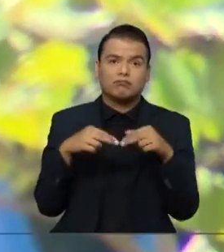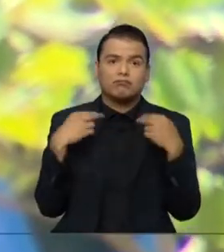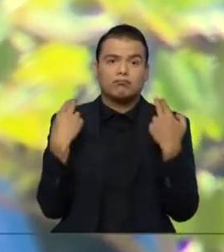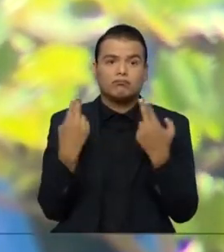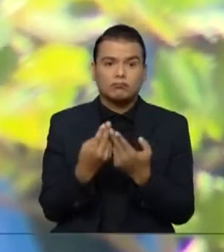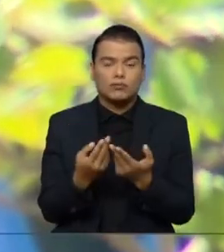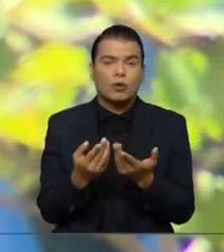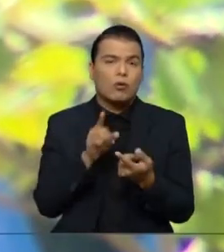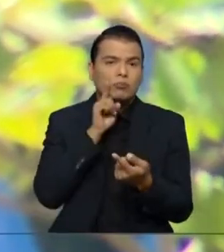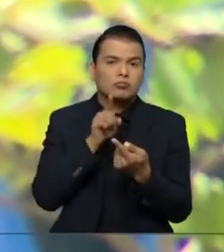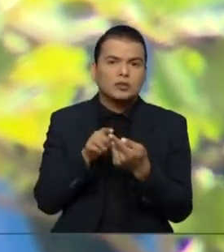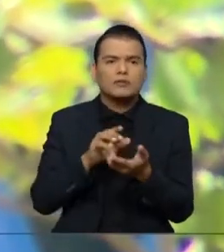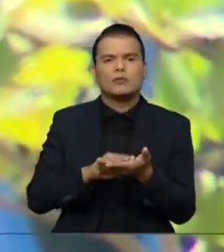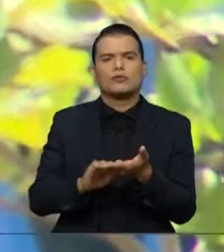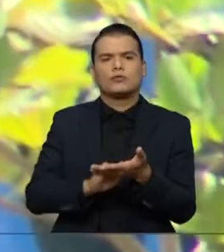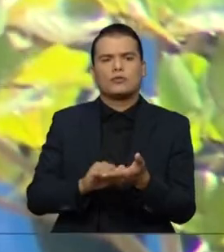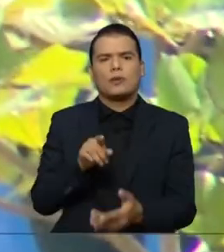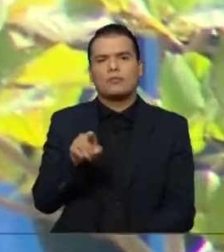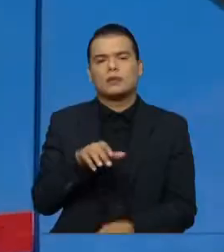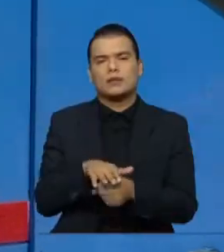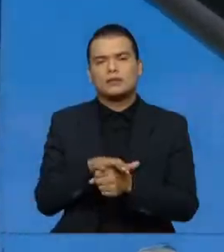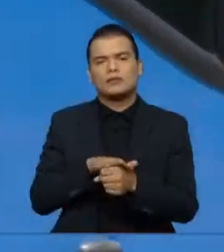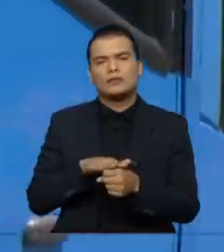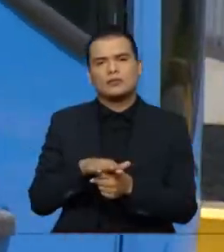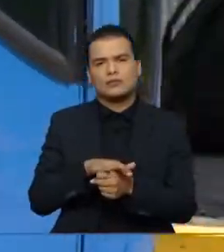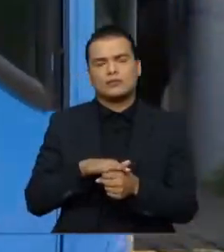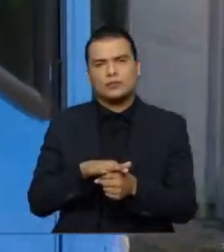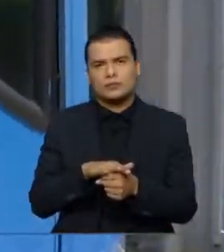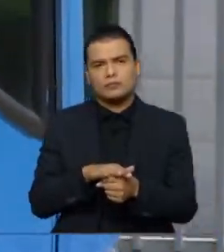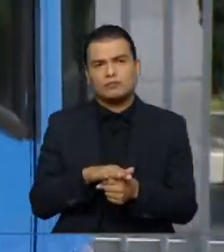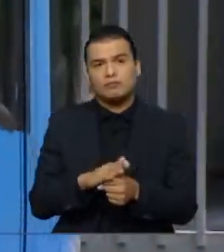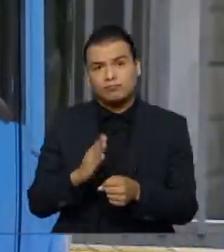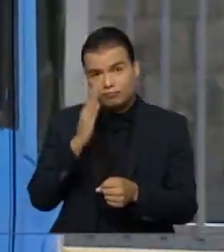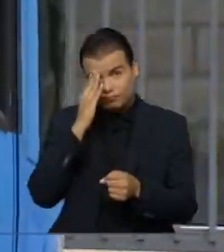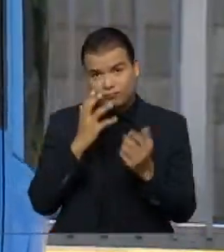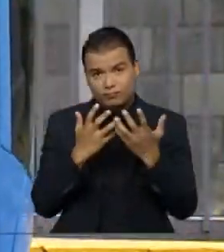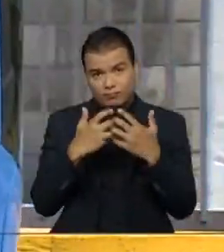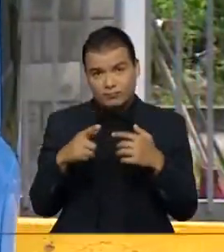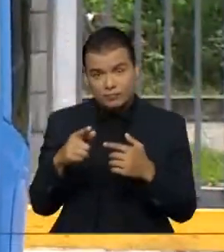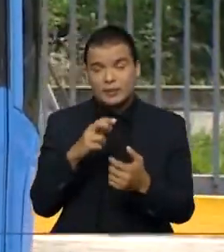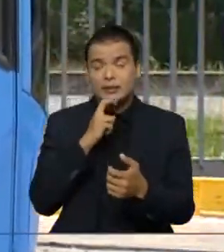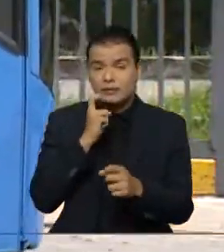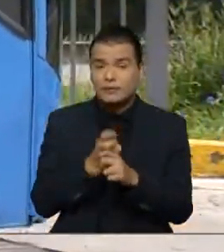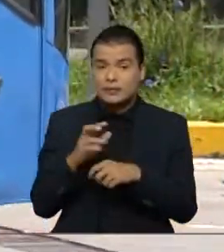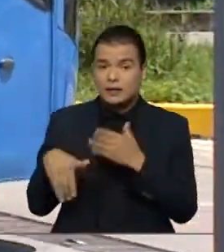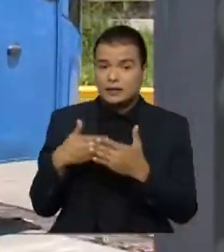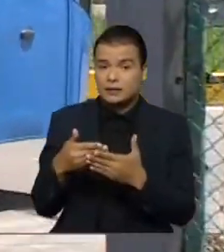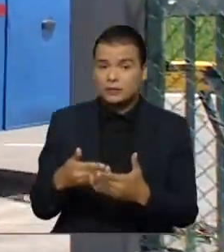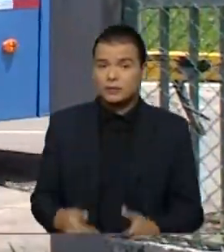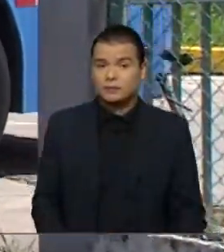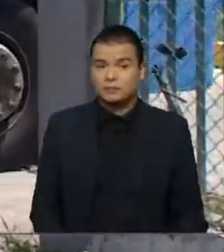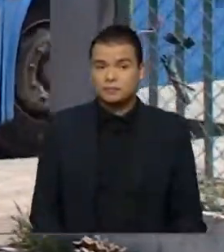encuentro que dirima la compleja situación financiera y administrativa del operador del sistema mío